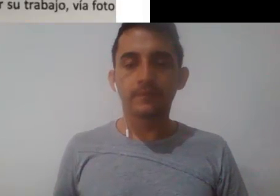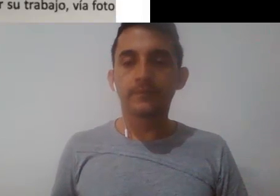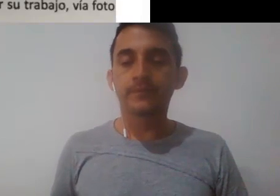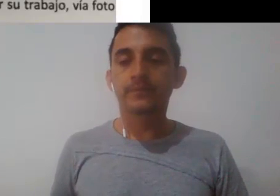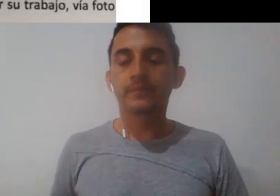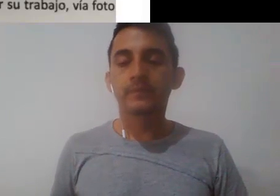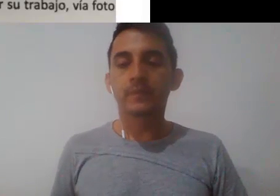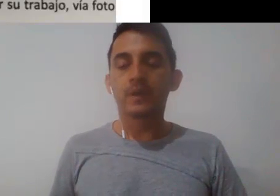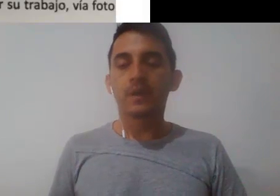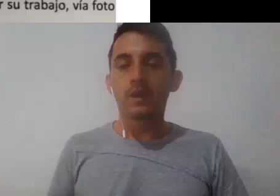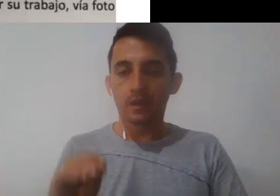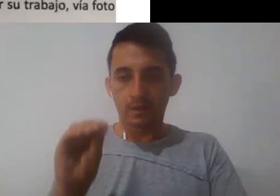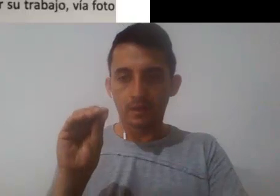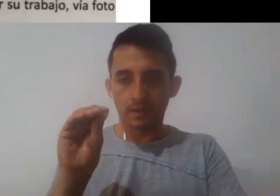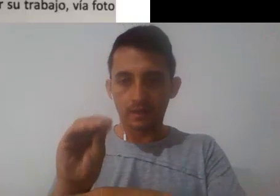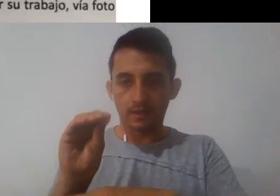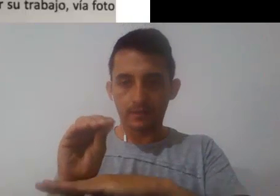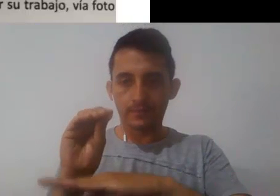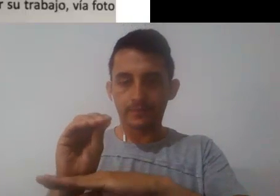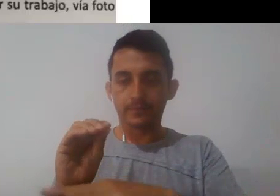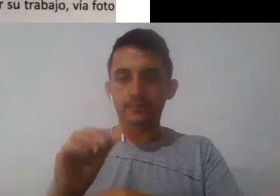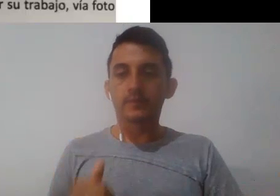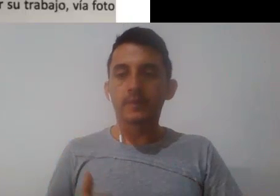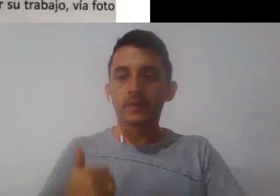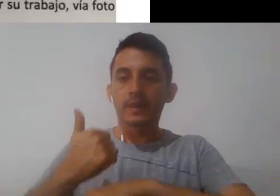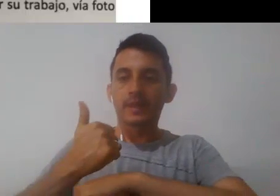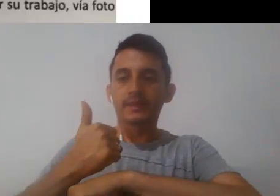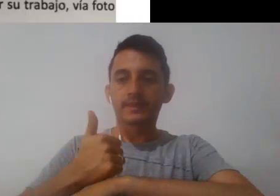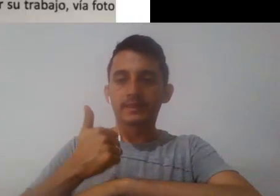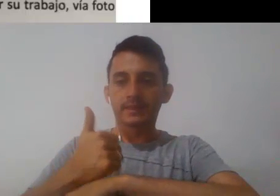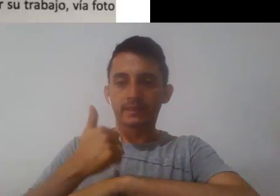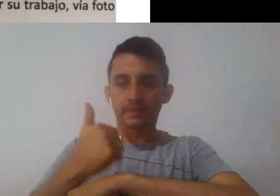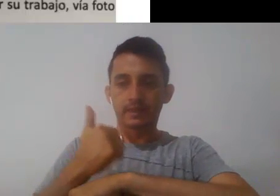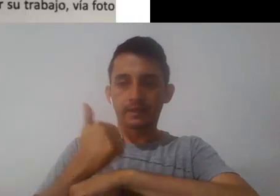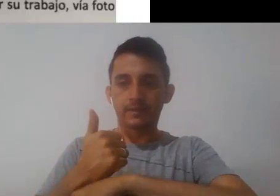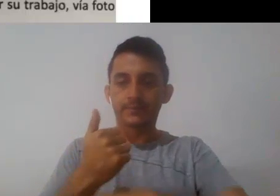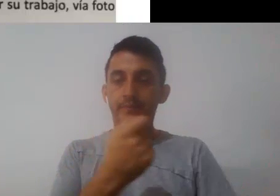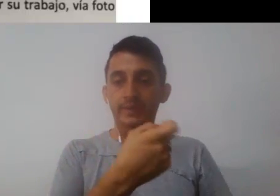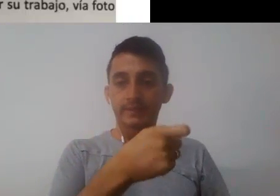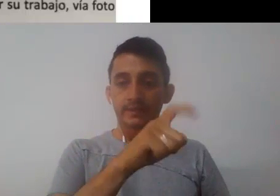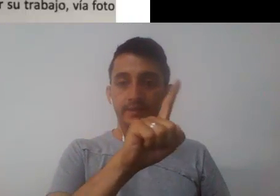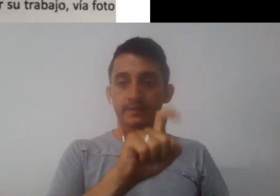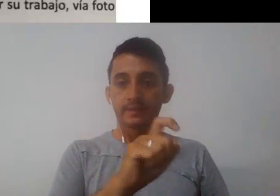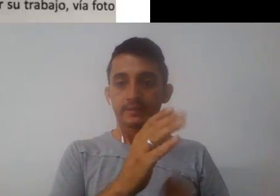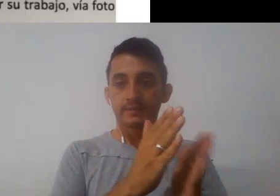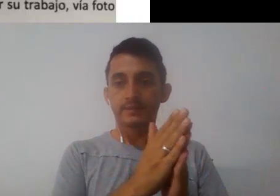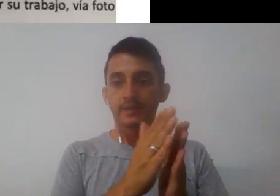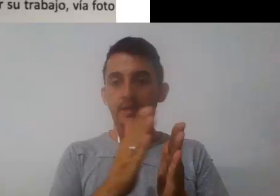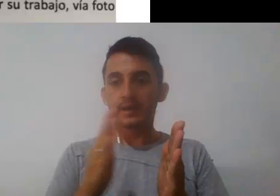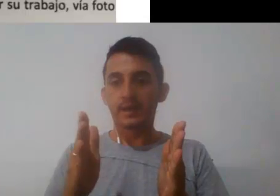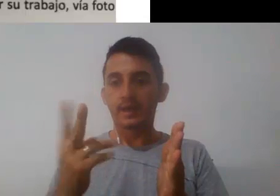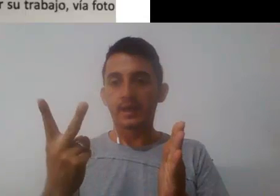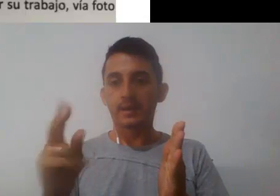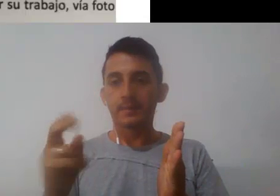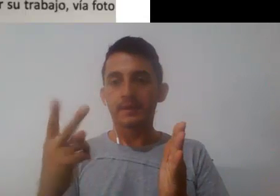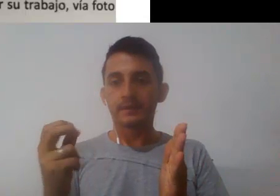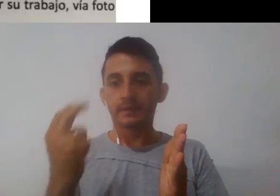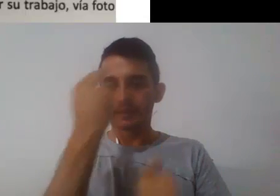Nota Trabajo del 16 al 20 de marzo